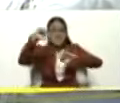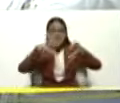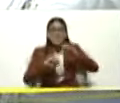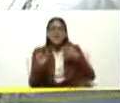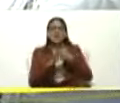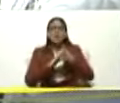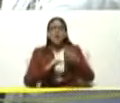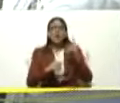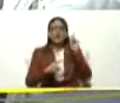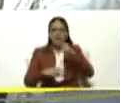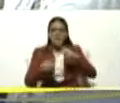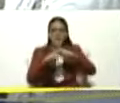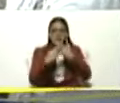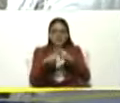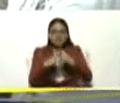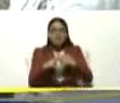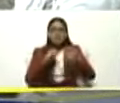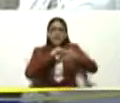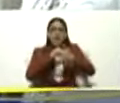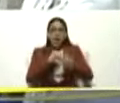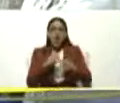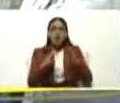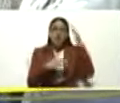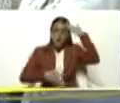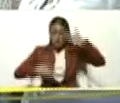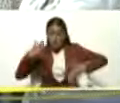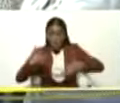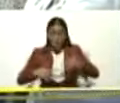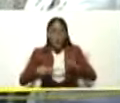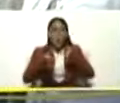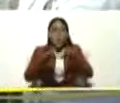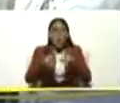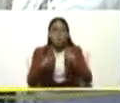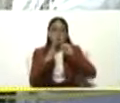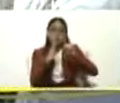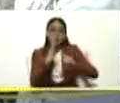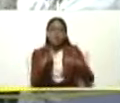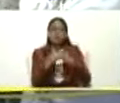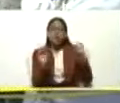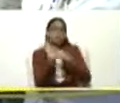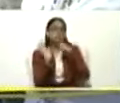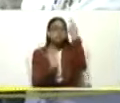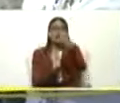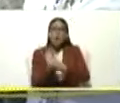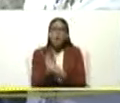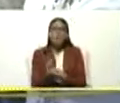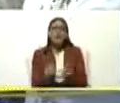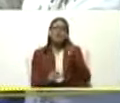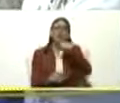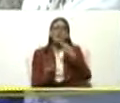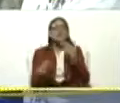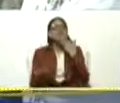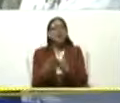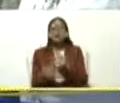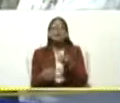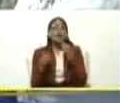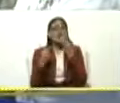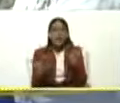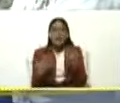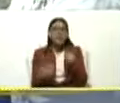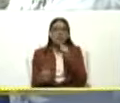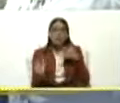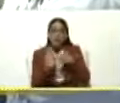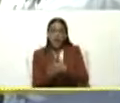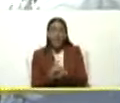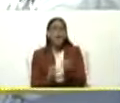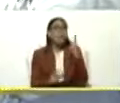¿Qué más le puedo decir? Sumamente feliz con este compromiso. Todo esto gracias al 1x10 del buen gobierno. Sí, señor. Un día